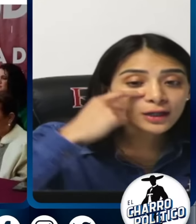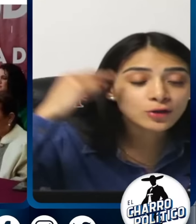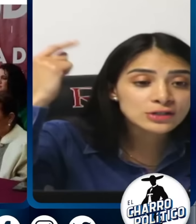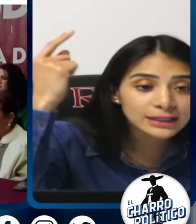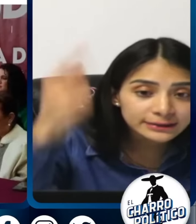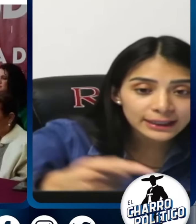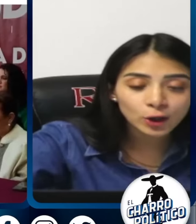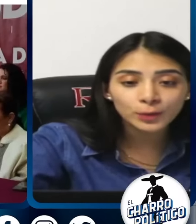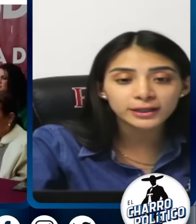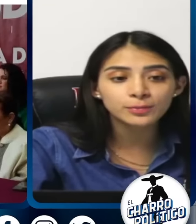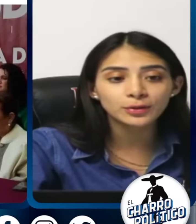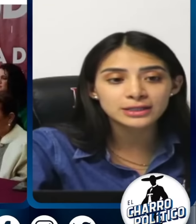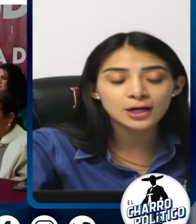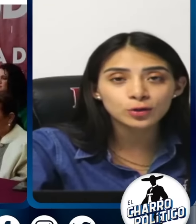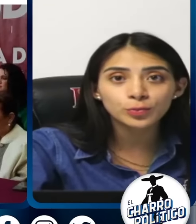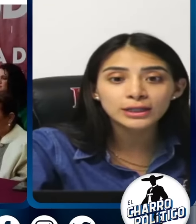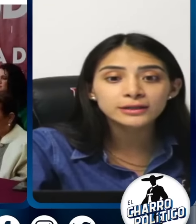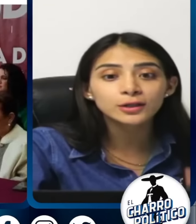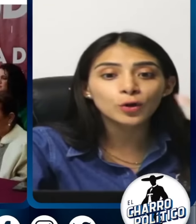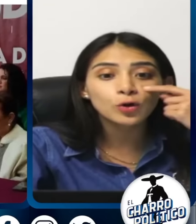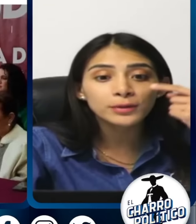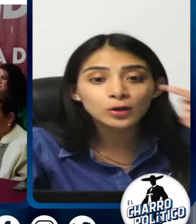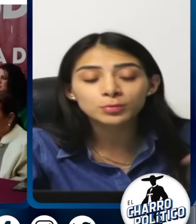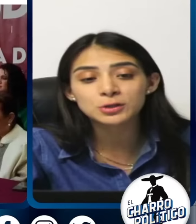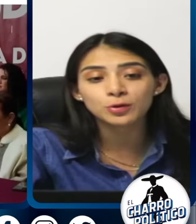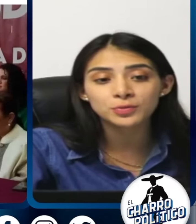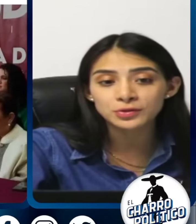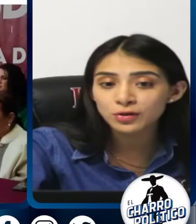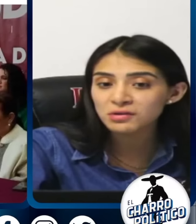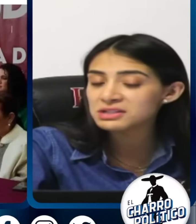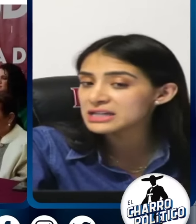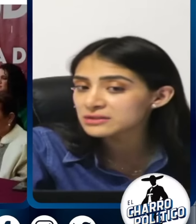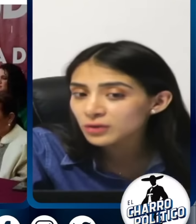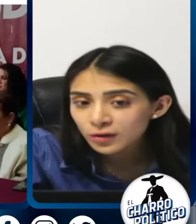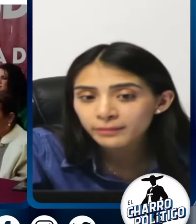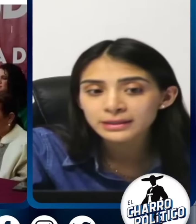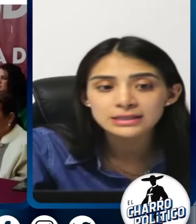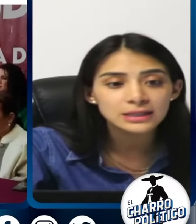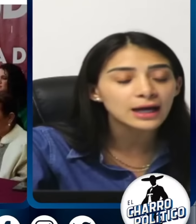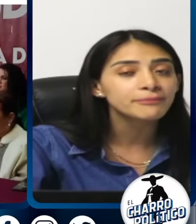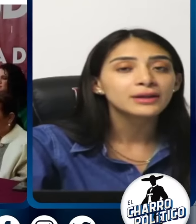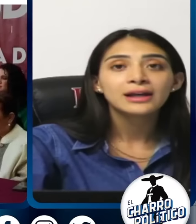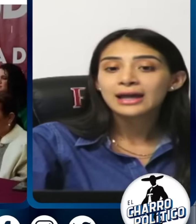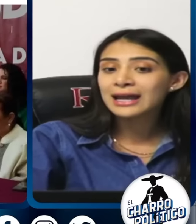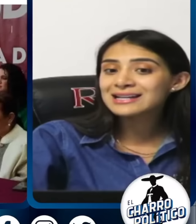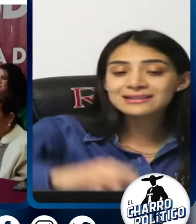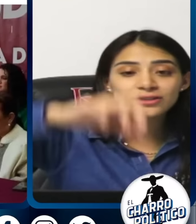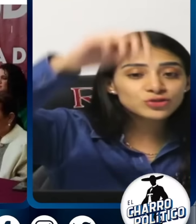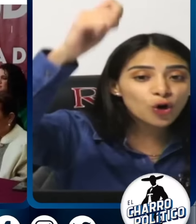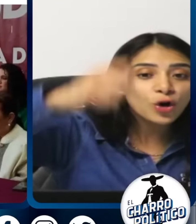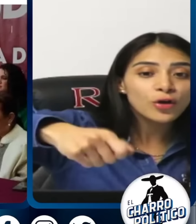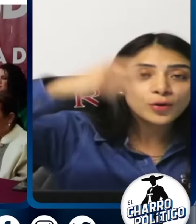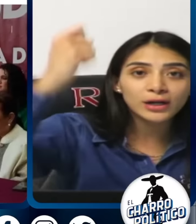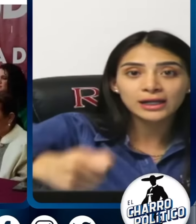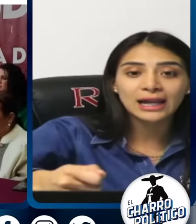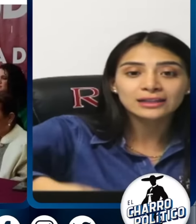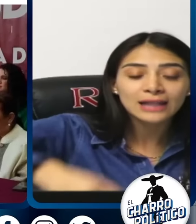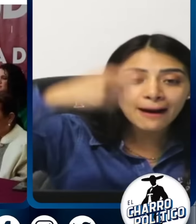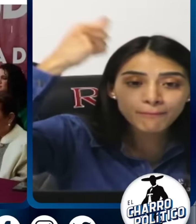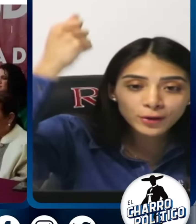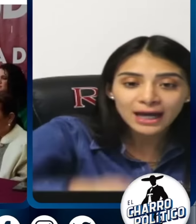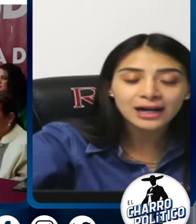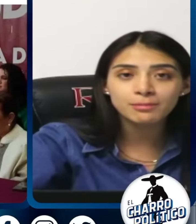fui, constaté como equipo del Charro Político, lo vi con mis propios ojos, estoy convencida, es todo